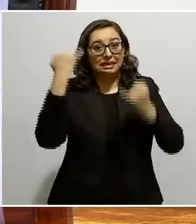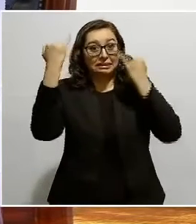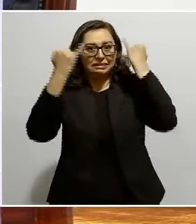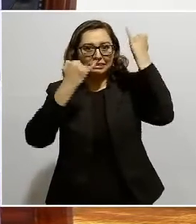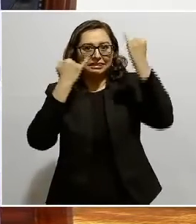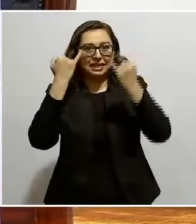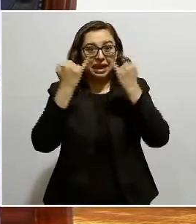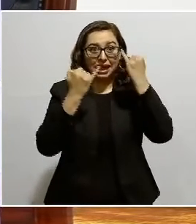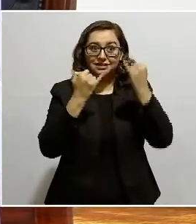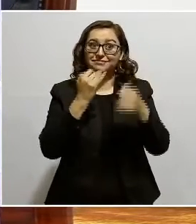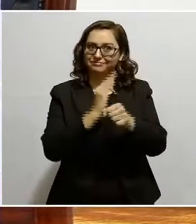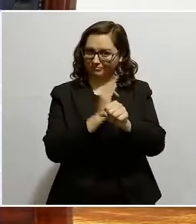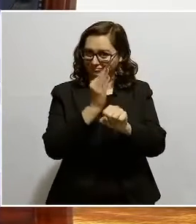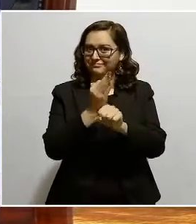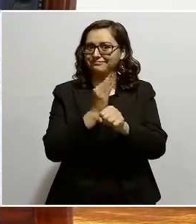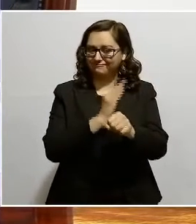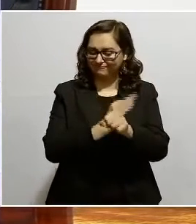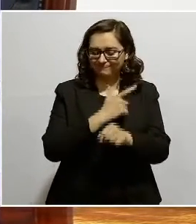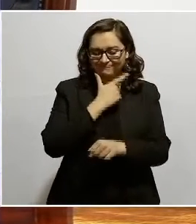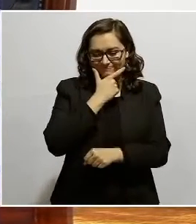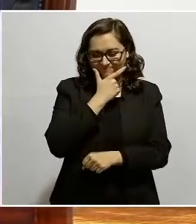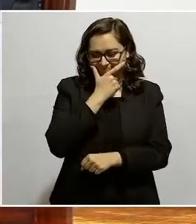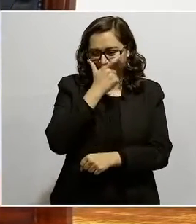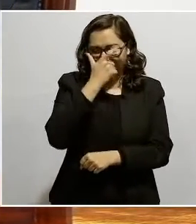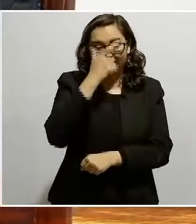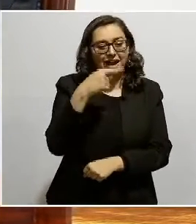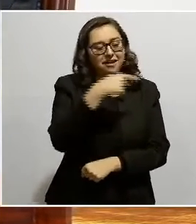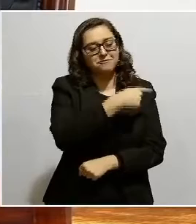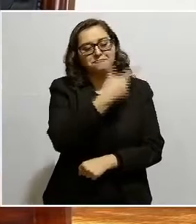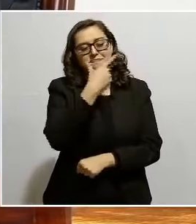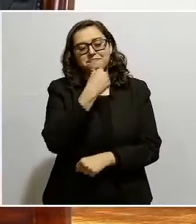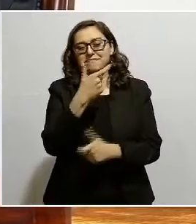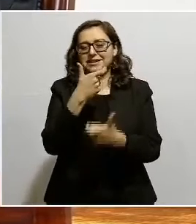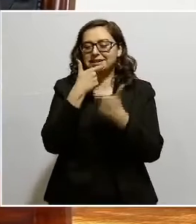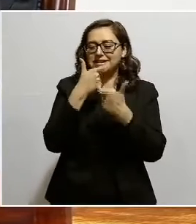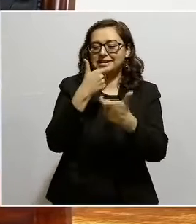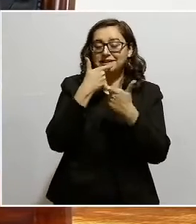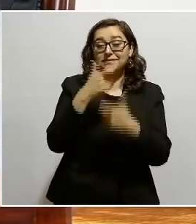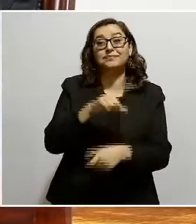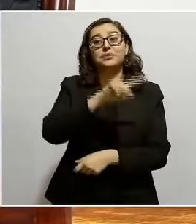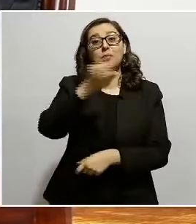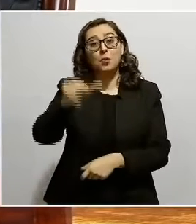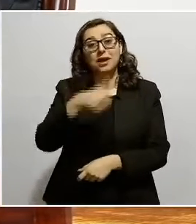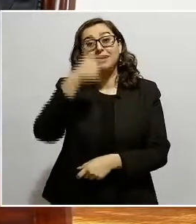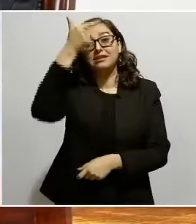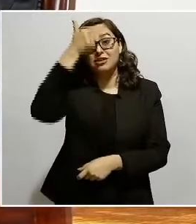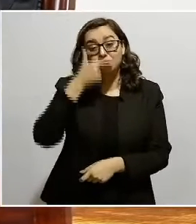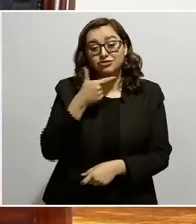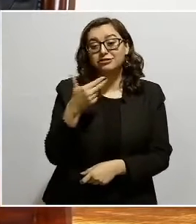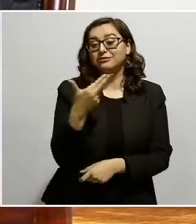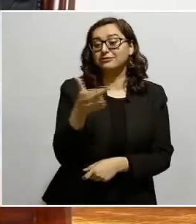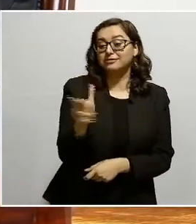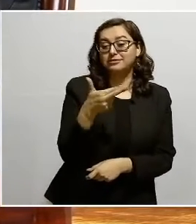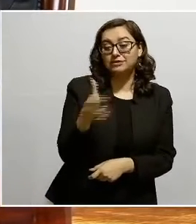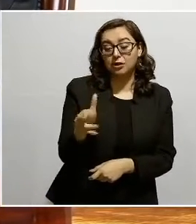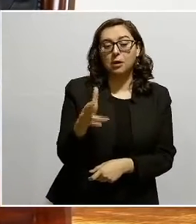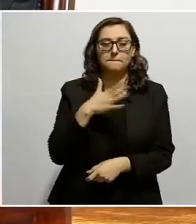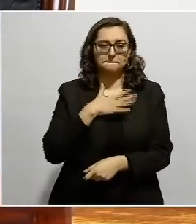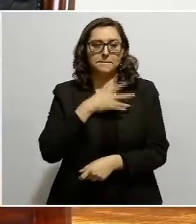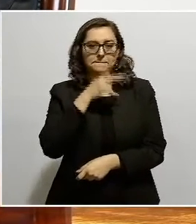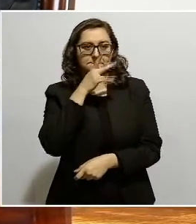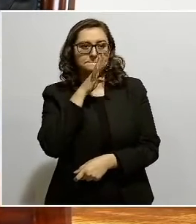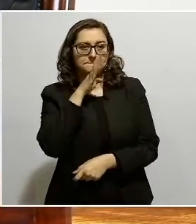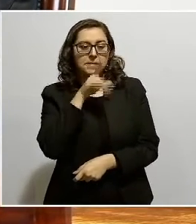cuentos colorados. De regreso de Agua Azul pasamos a cenar a Palenque, en el restaurante de mis